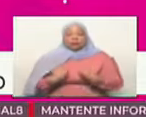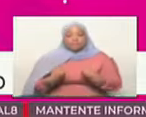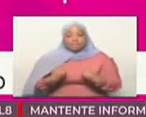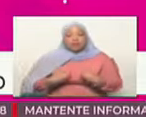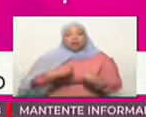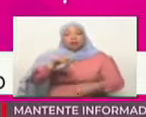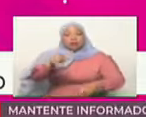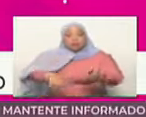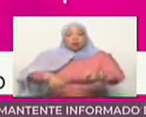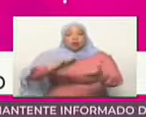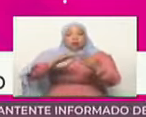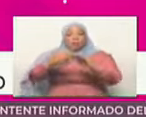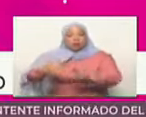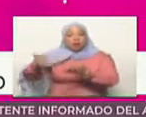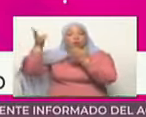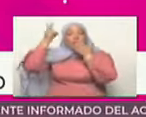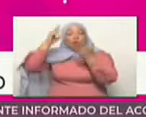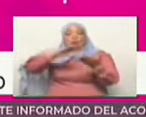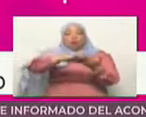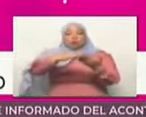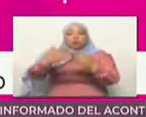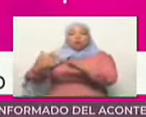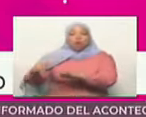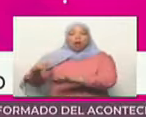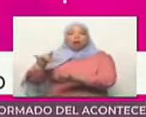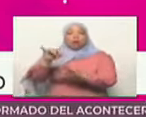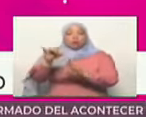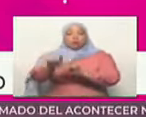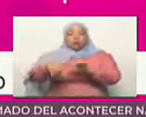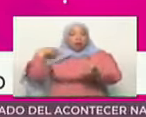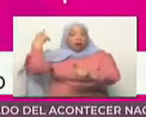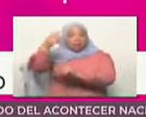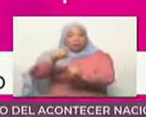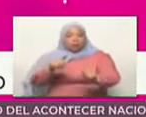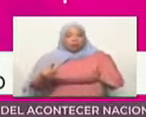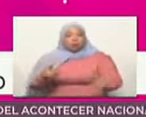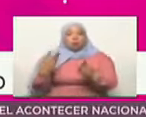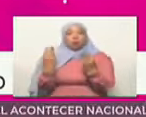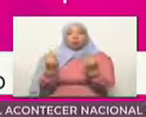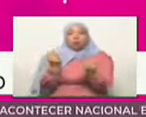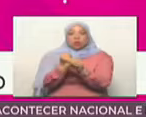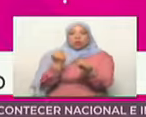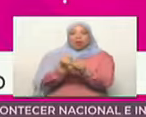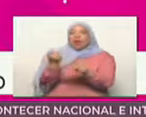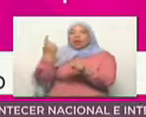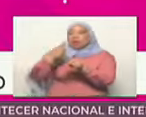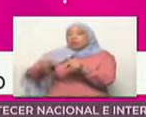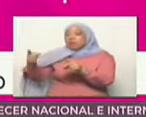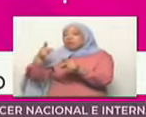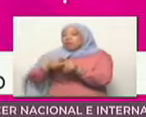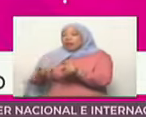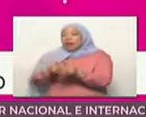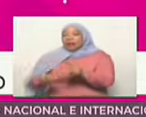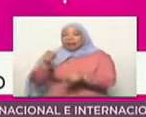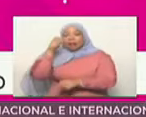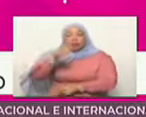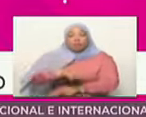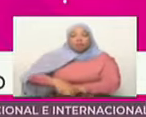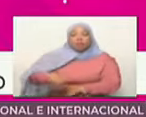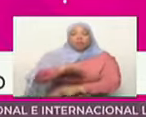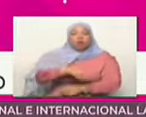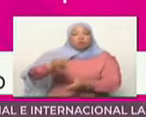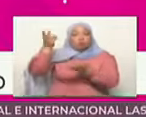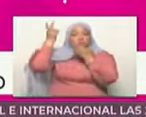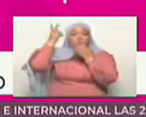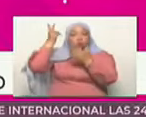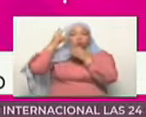Cariña, en fin, los Hibi en el Amazonas. O sea, aquí hubo una diversidad de pueblos que incluso se tuvieron